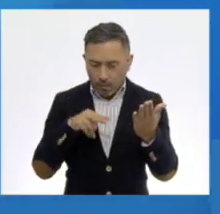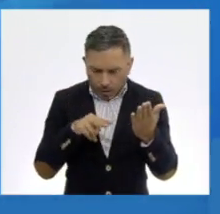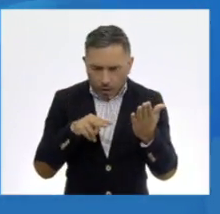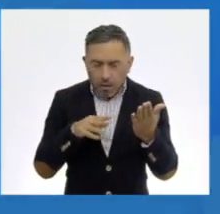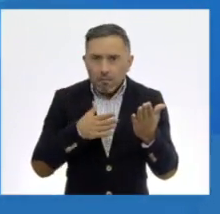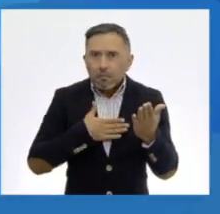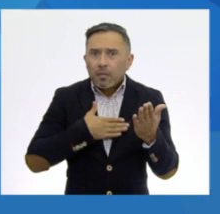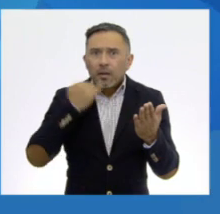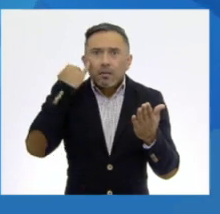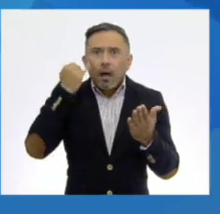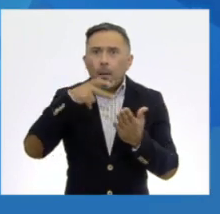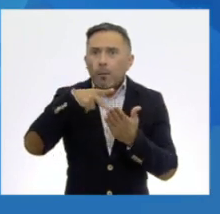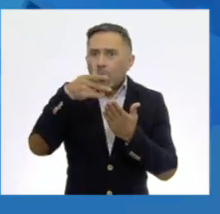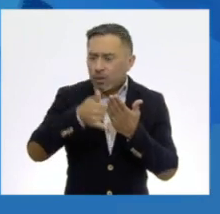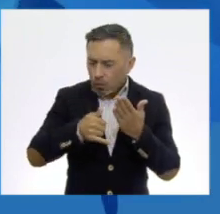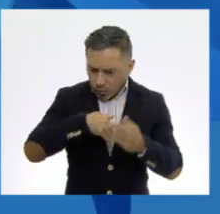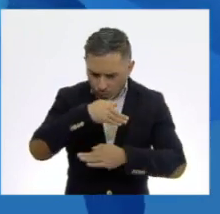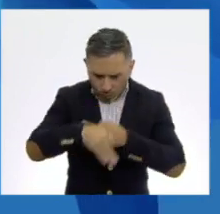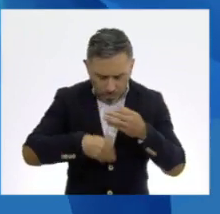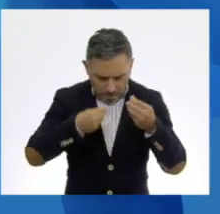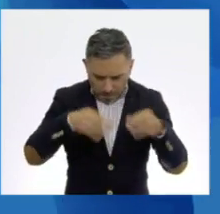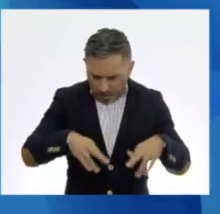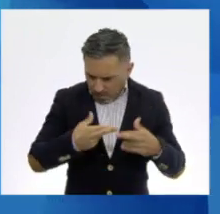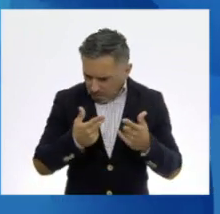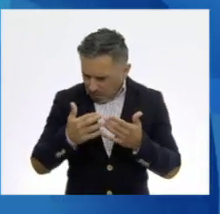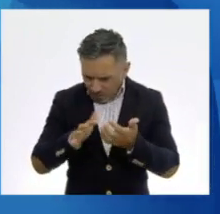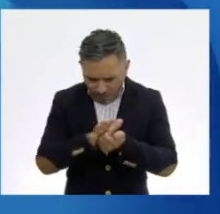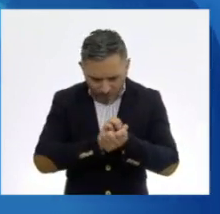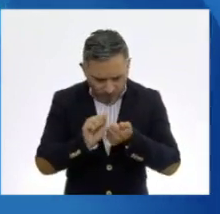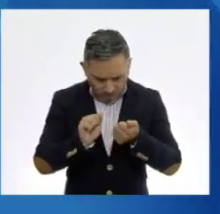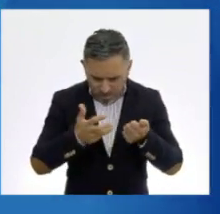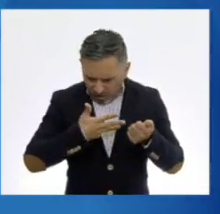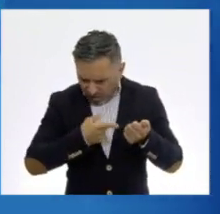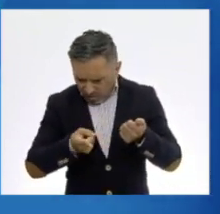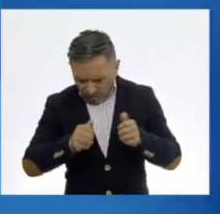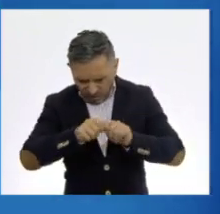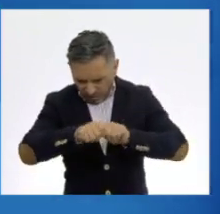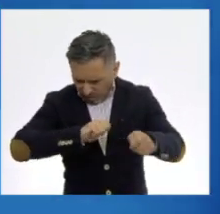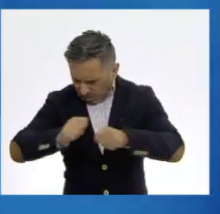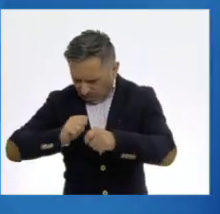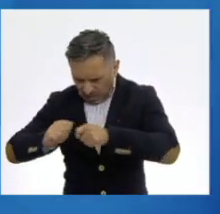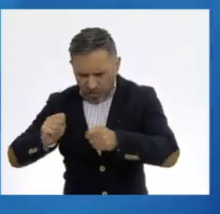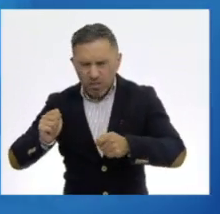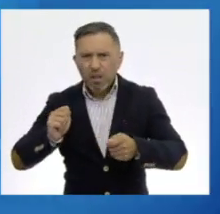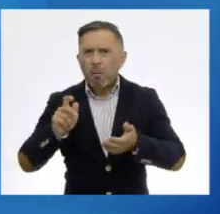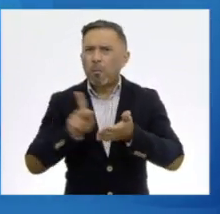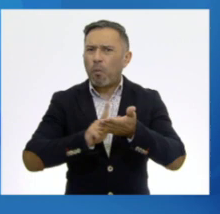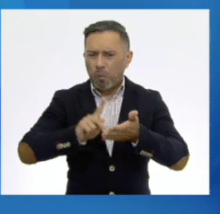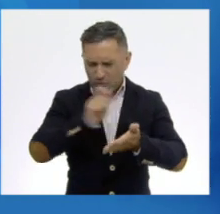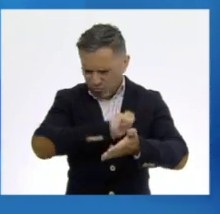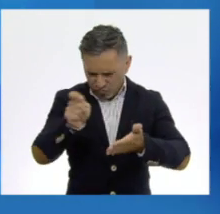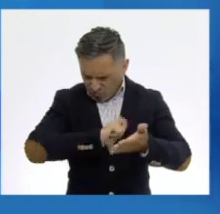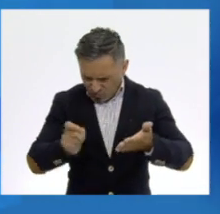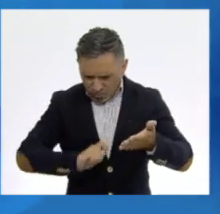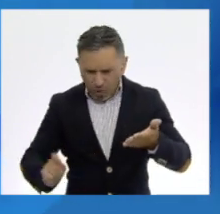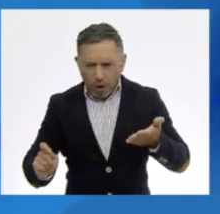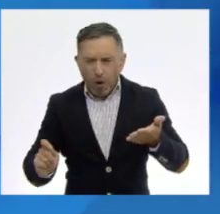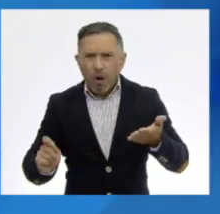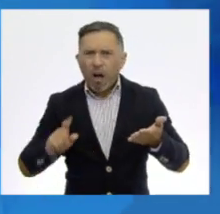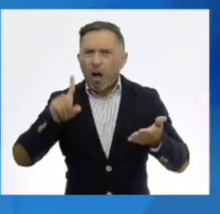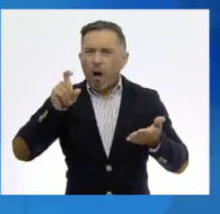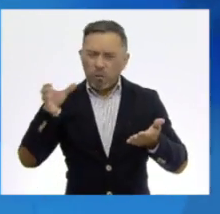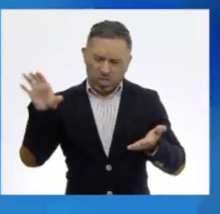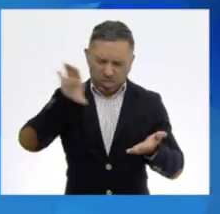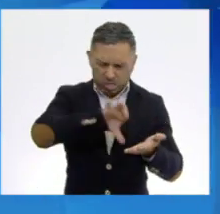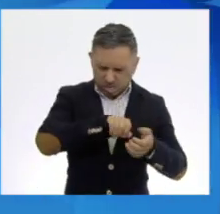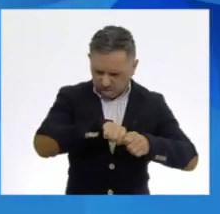destruido. Faltan hojas y las que encuentras están rasgadas, rayadas con plumón o mojadas. Es un